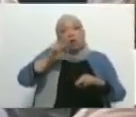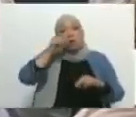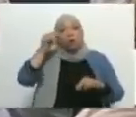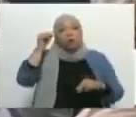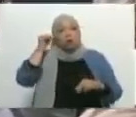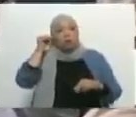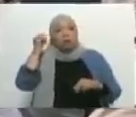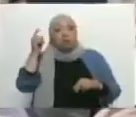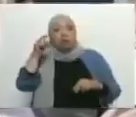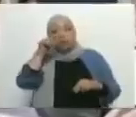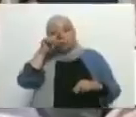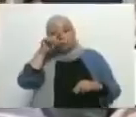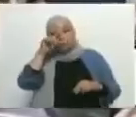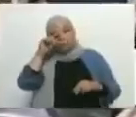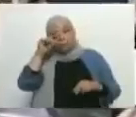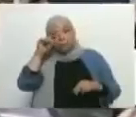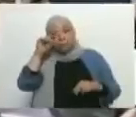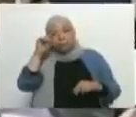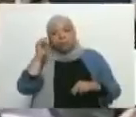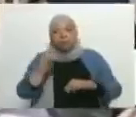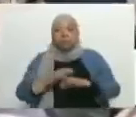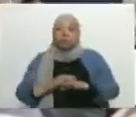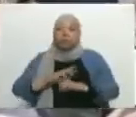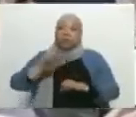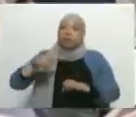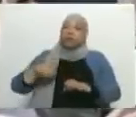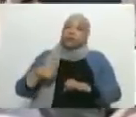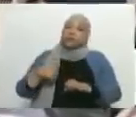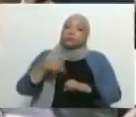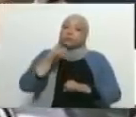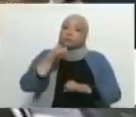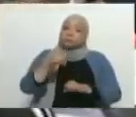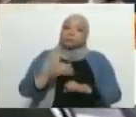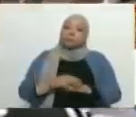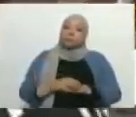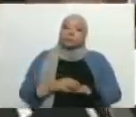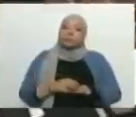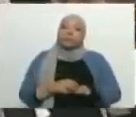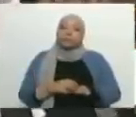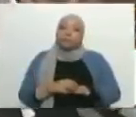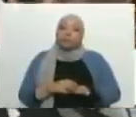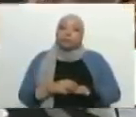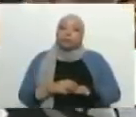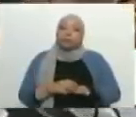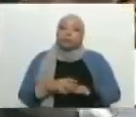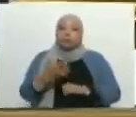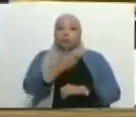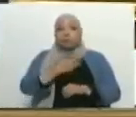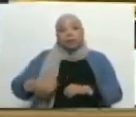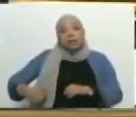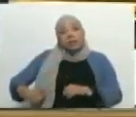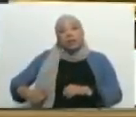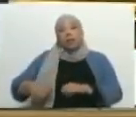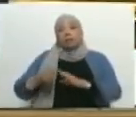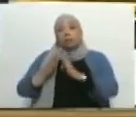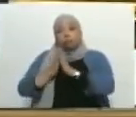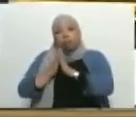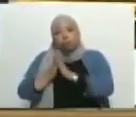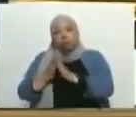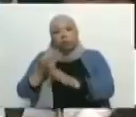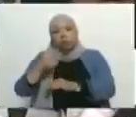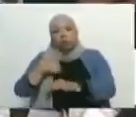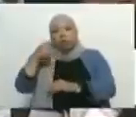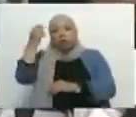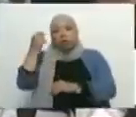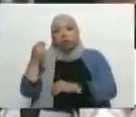niñas. Mal pudiéramos nosotros, presidente Jorge Rodríguez, pedirle, yo en mi condición de